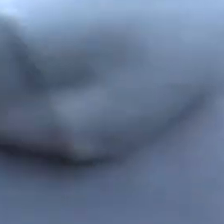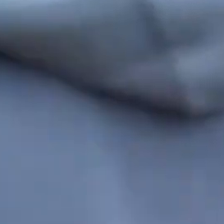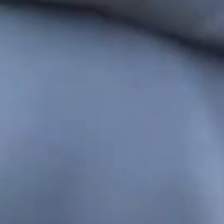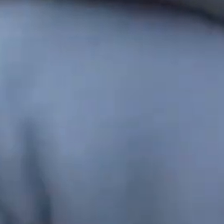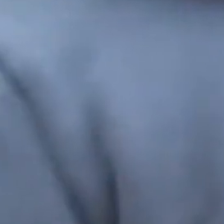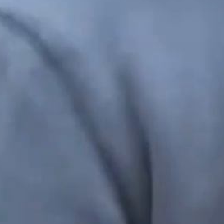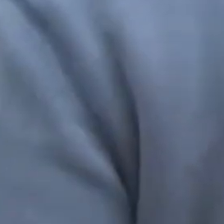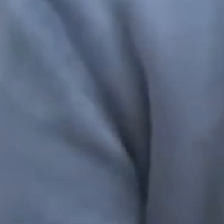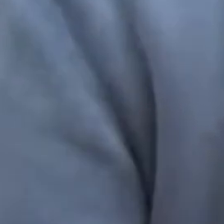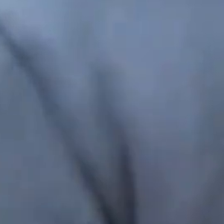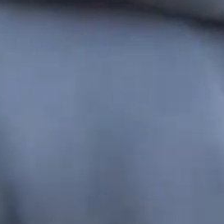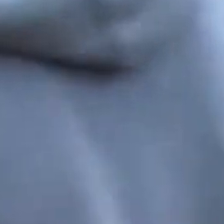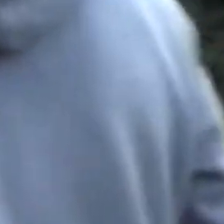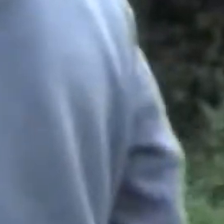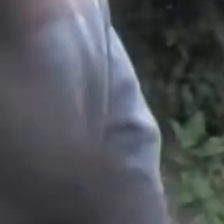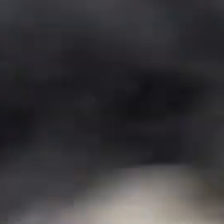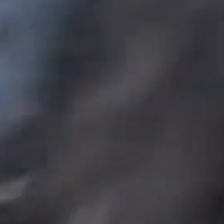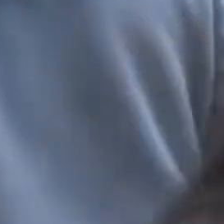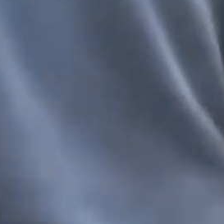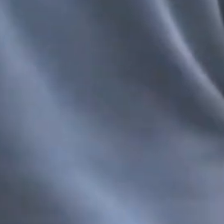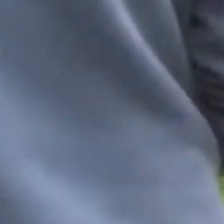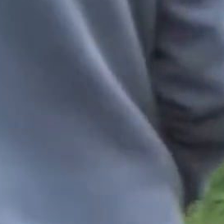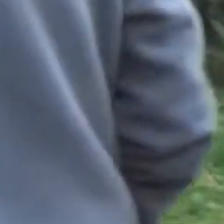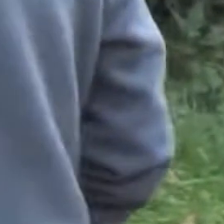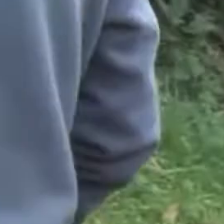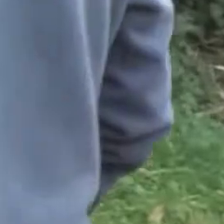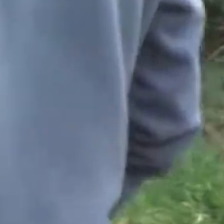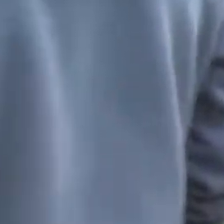Aguamuca. Aguamuca. Perdón.